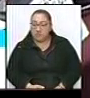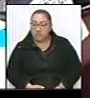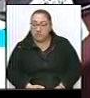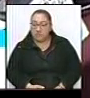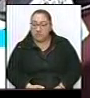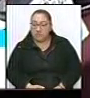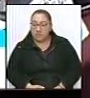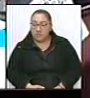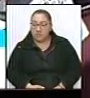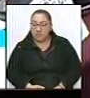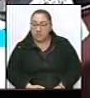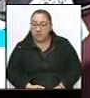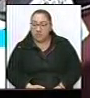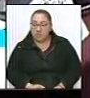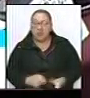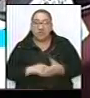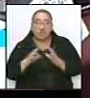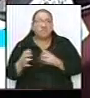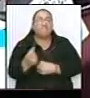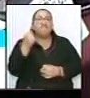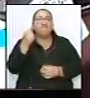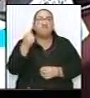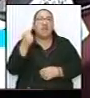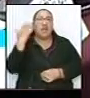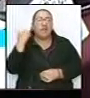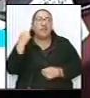una conquista o un pedido